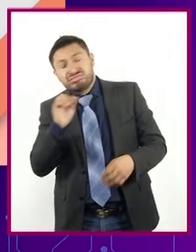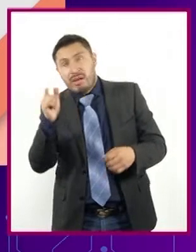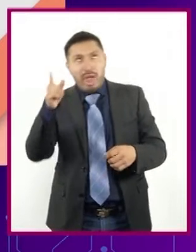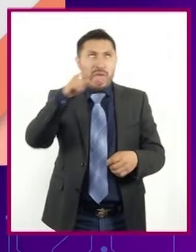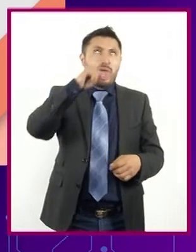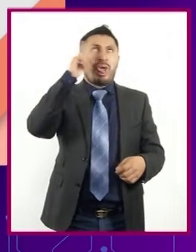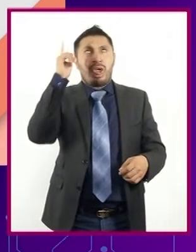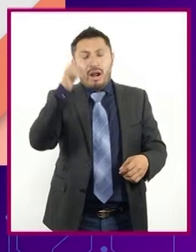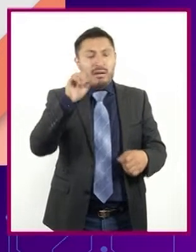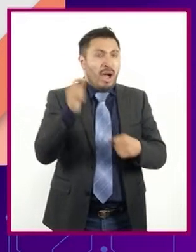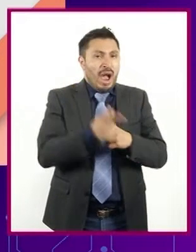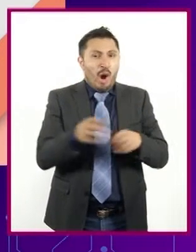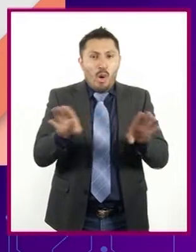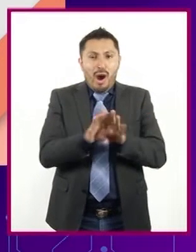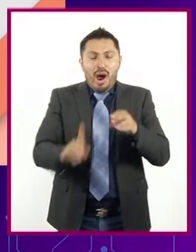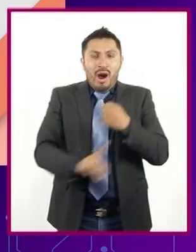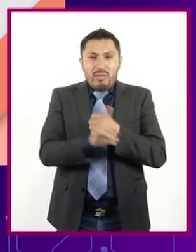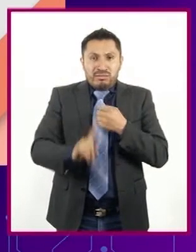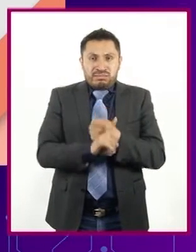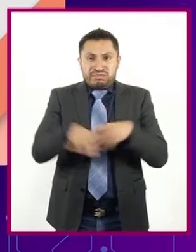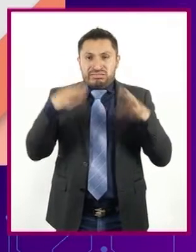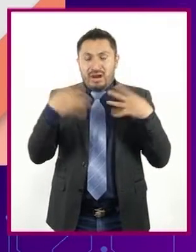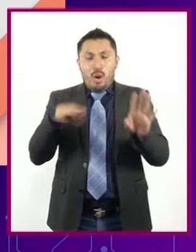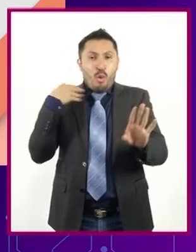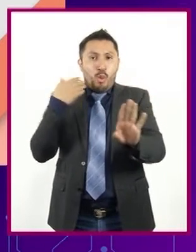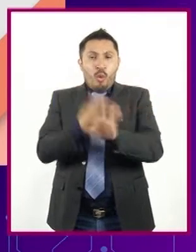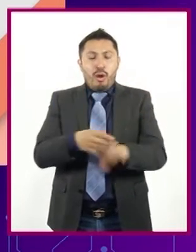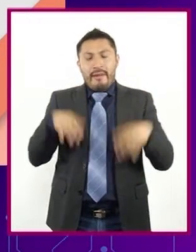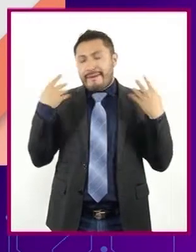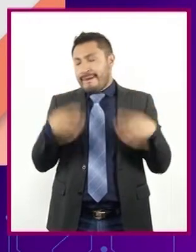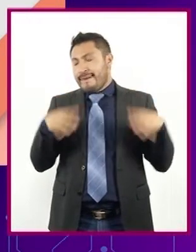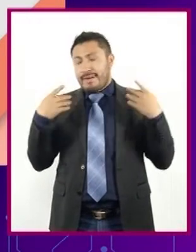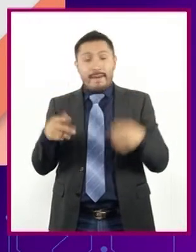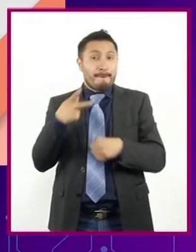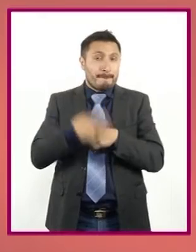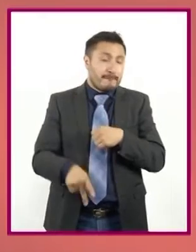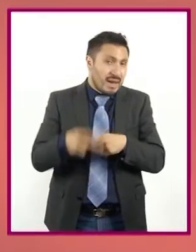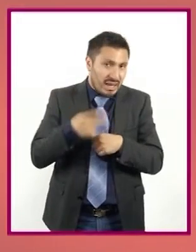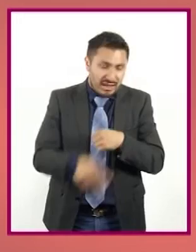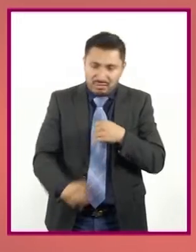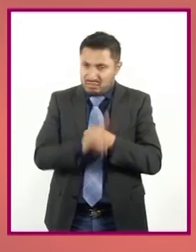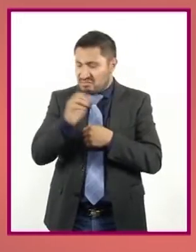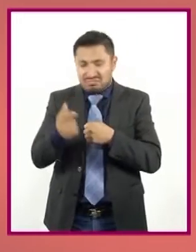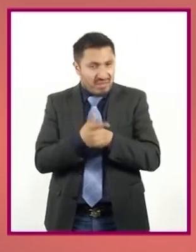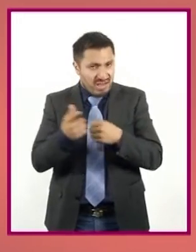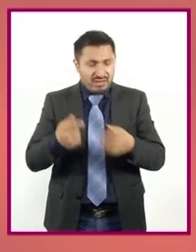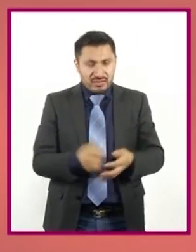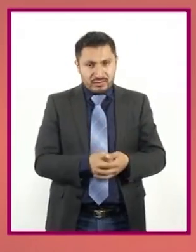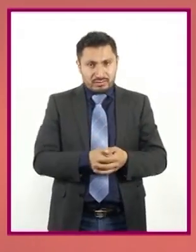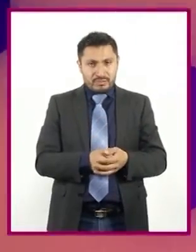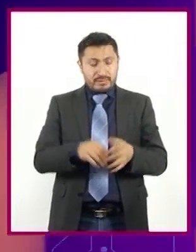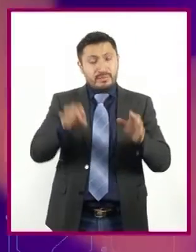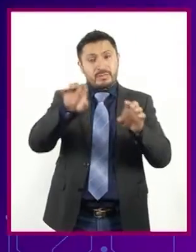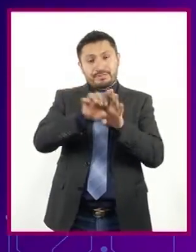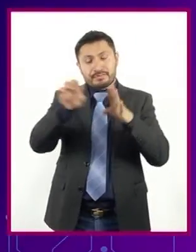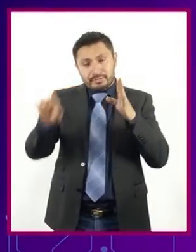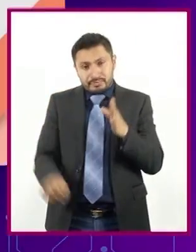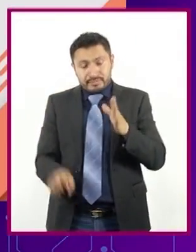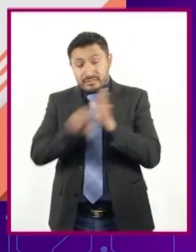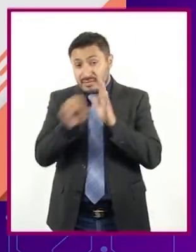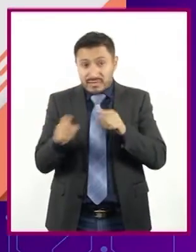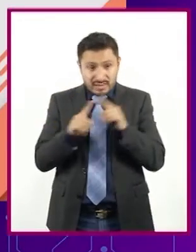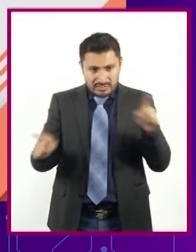caso, puede meterse en problemas o ser afectado, arrastrado por la corriente. Otros ejemplos de refranes explícitos